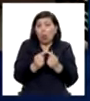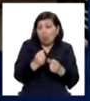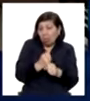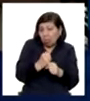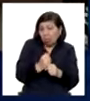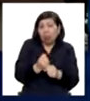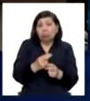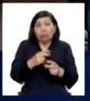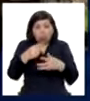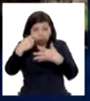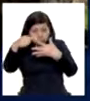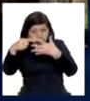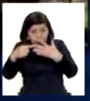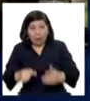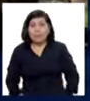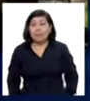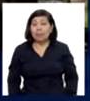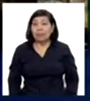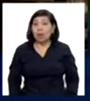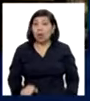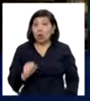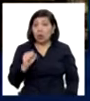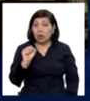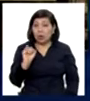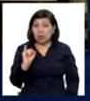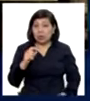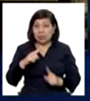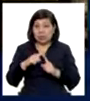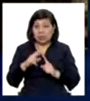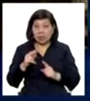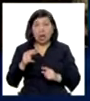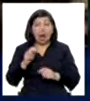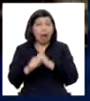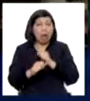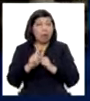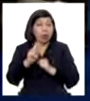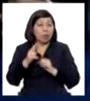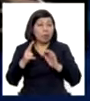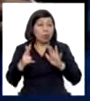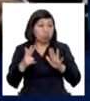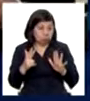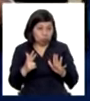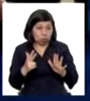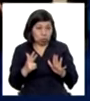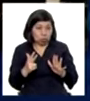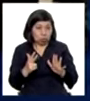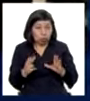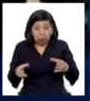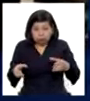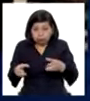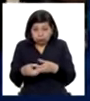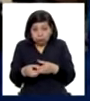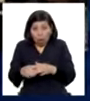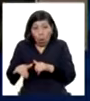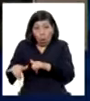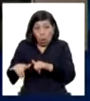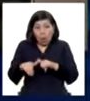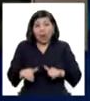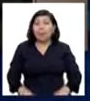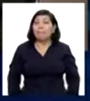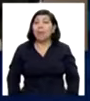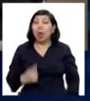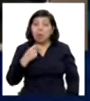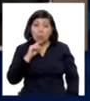trabajo, comisiones, etc. En el OSITRAN, en el 2018, se conformó este Comité para la Igualdad de